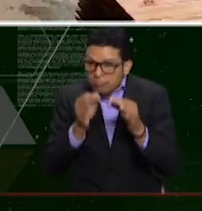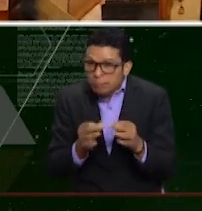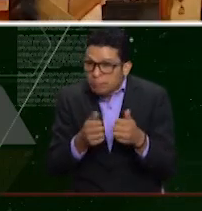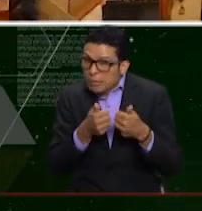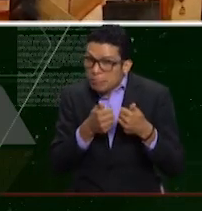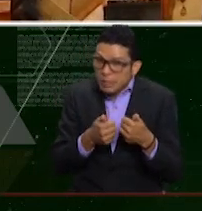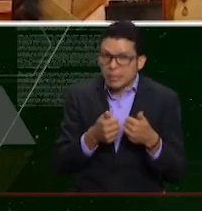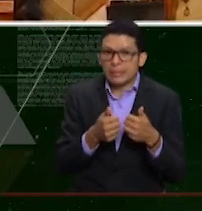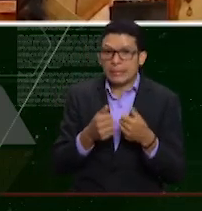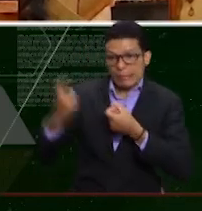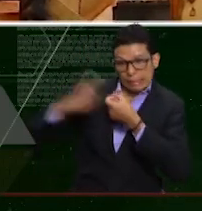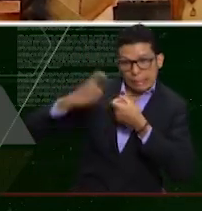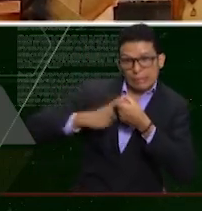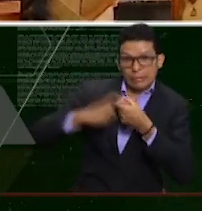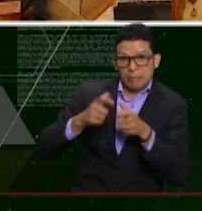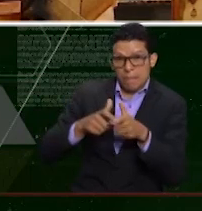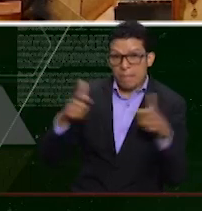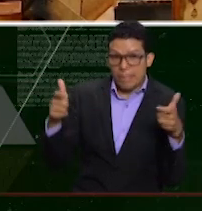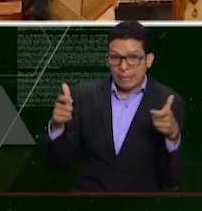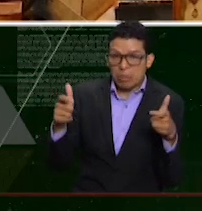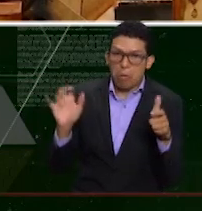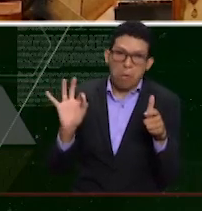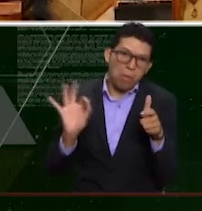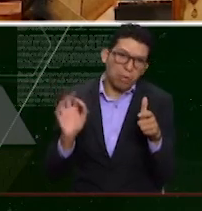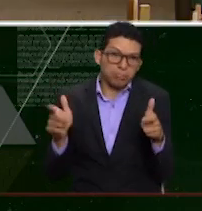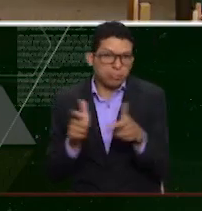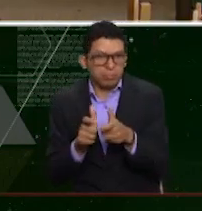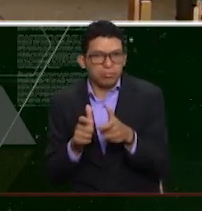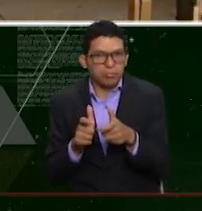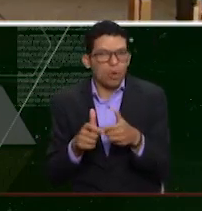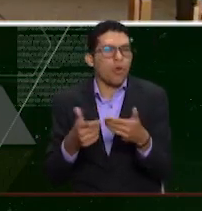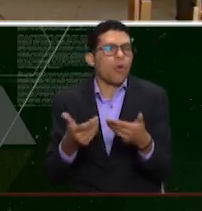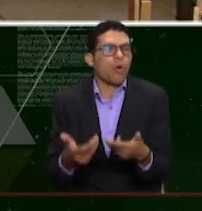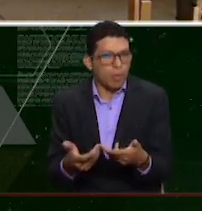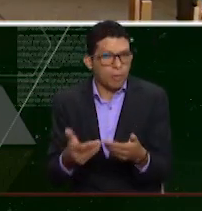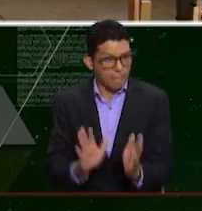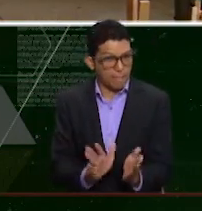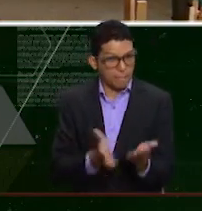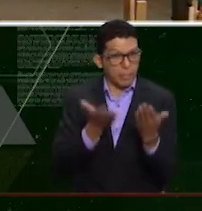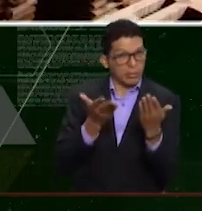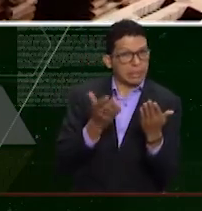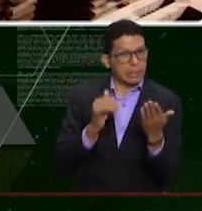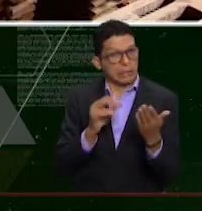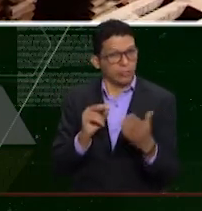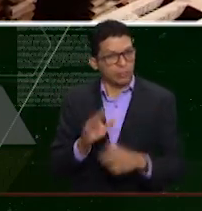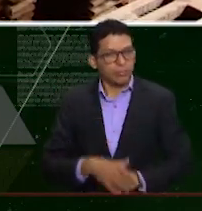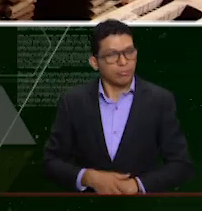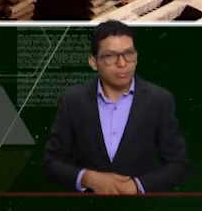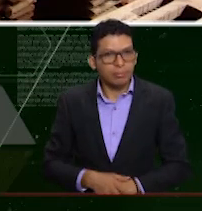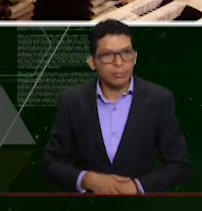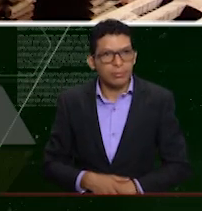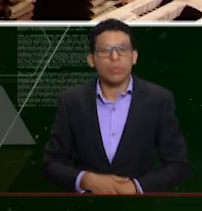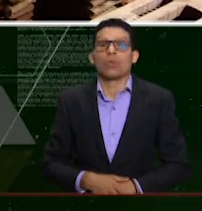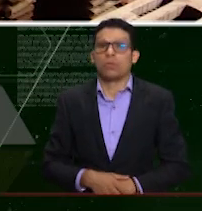decir, uno ve que hay muchas empresas ya que están haciendo este trabajo y definitivamente se ha mejorado en esto de tener madera legal. Hay